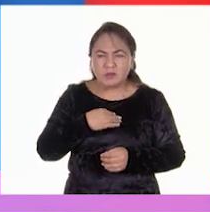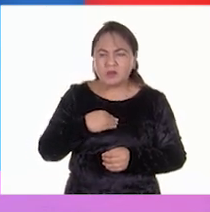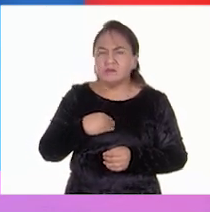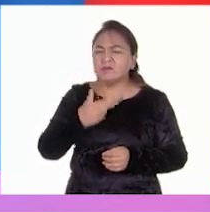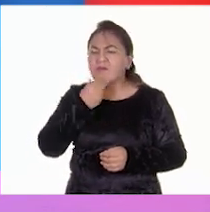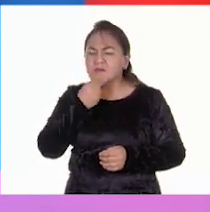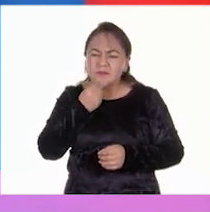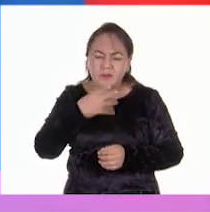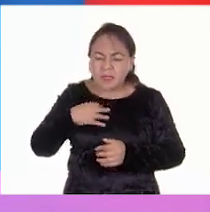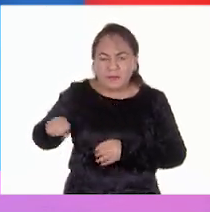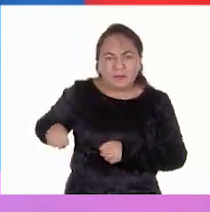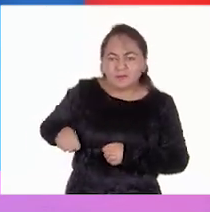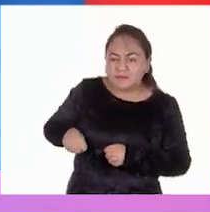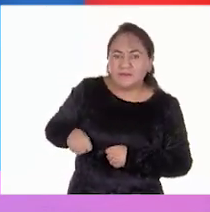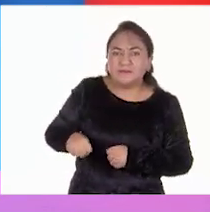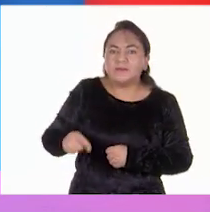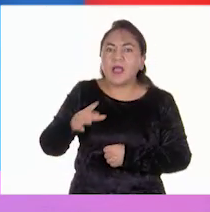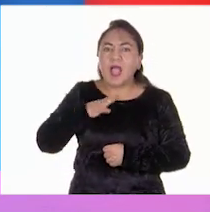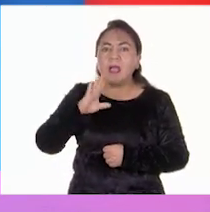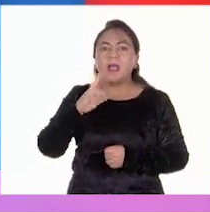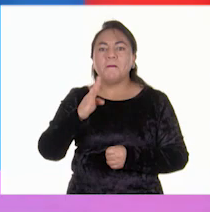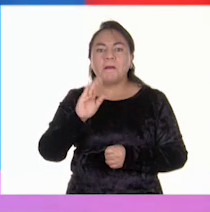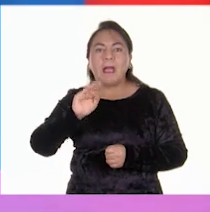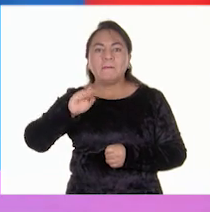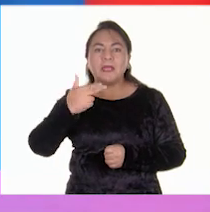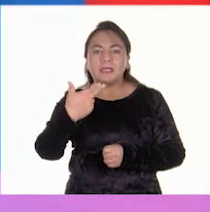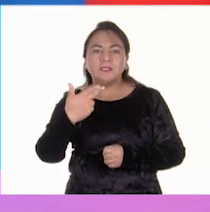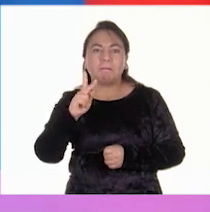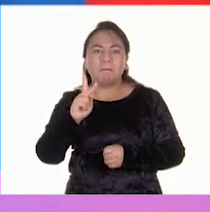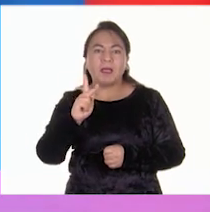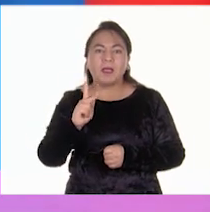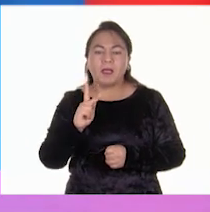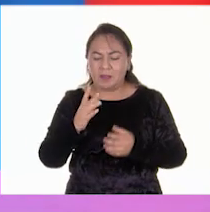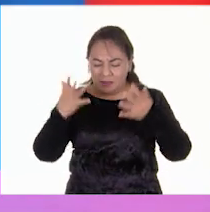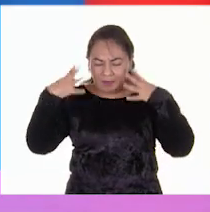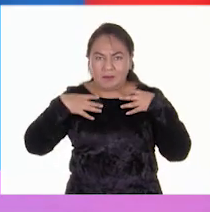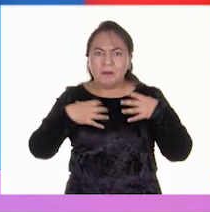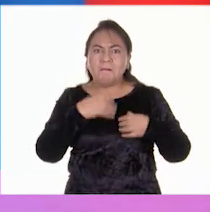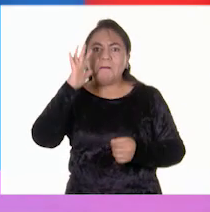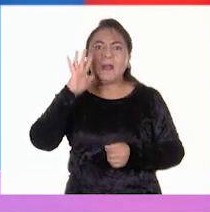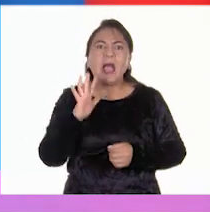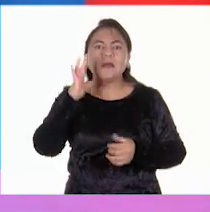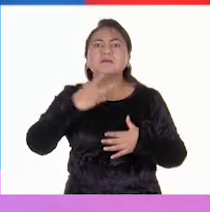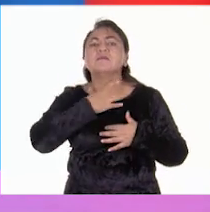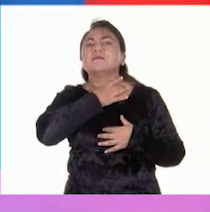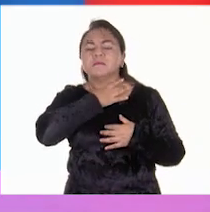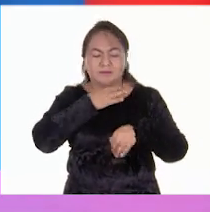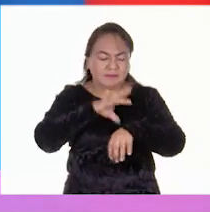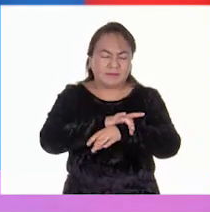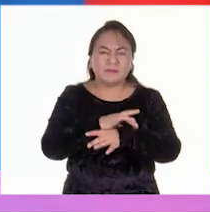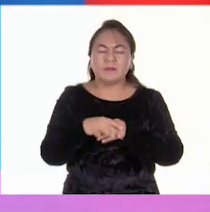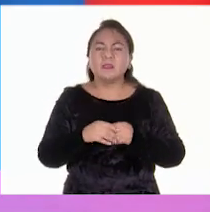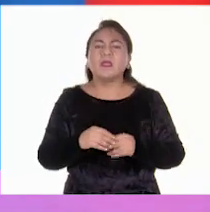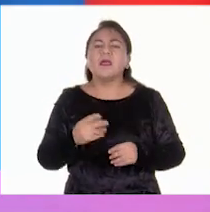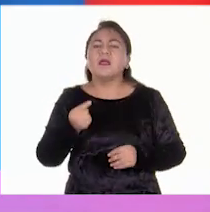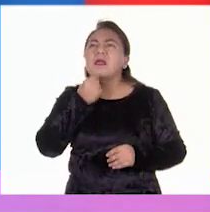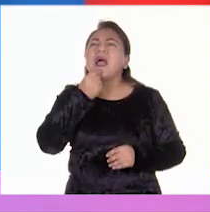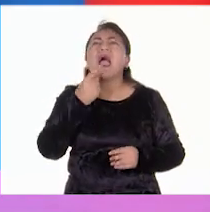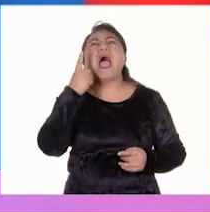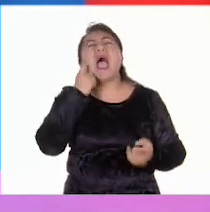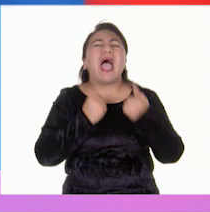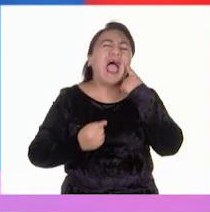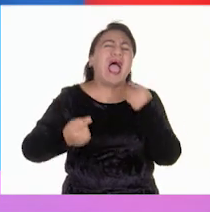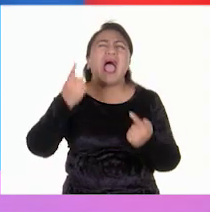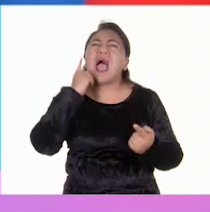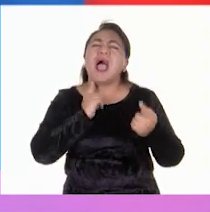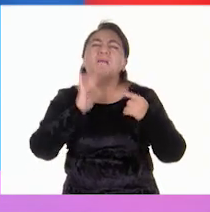multitud, quien trae el Baby HP puesto como si fuera un perro. El niño hace rabietas como